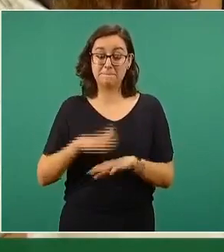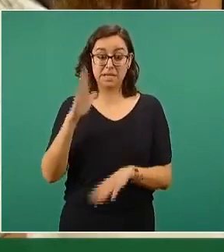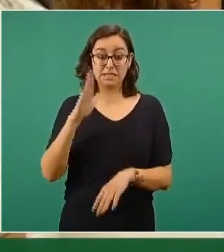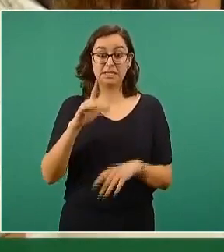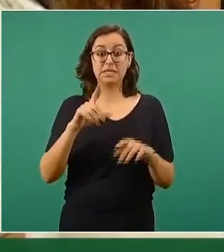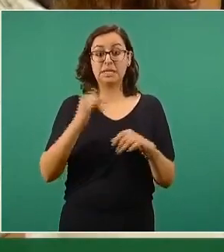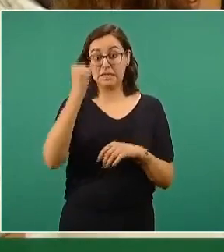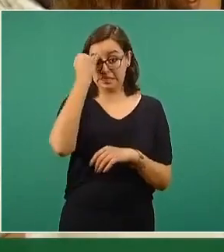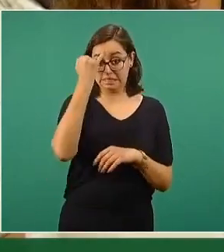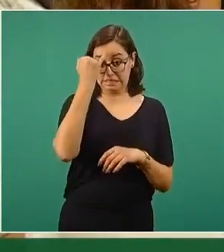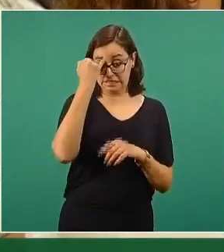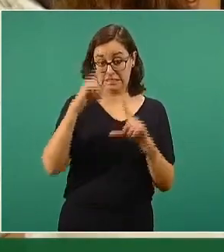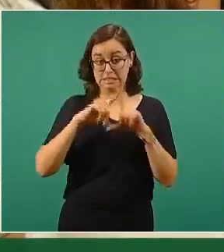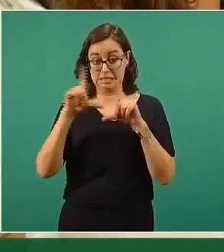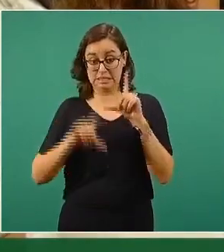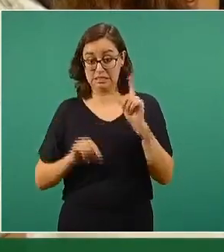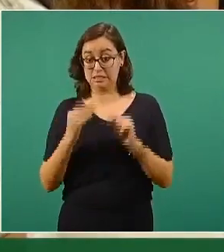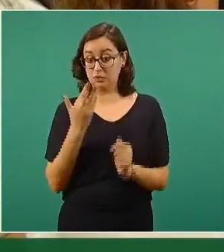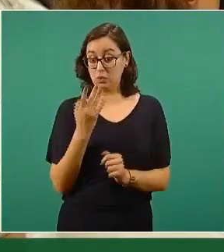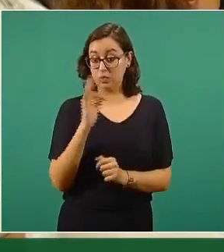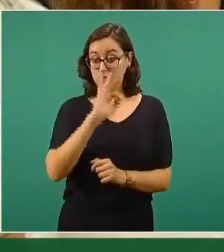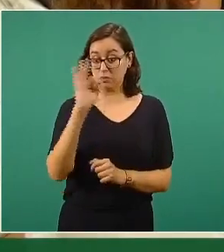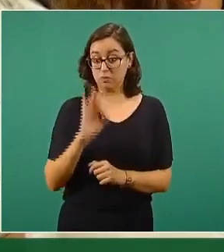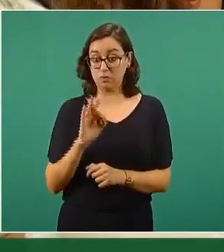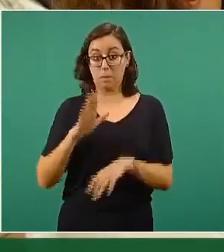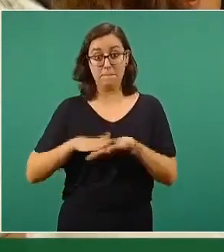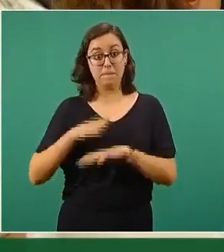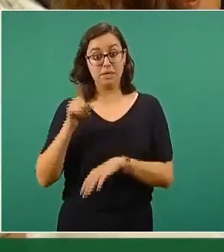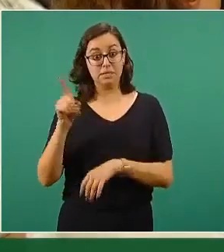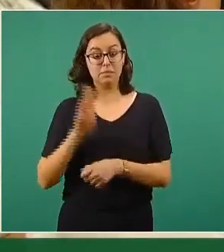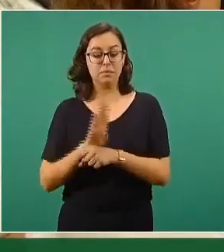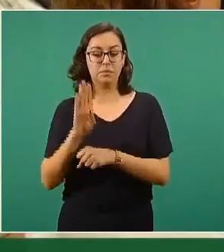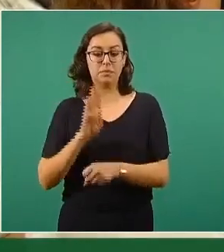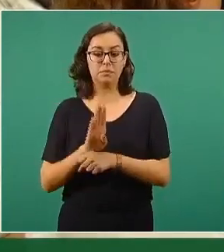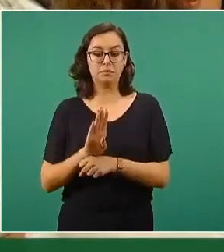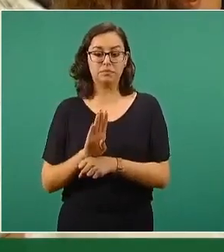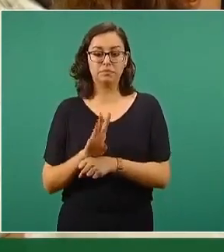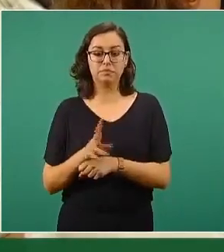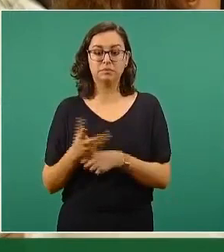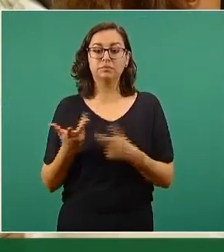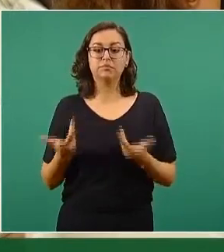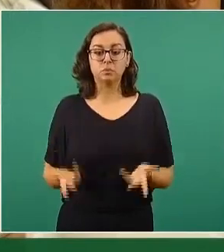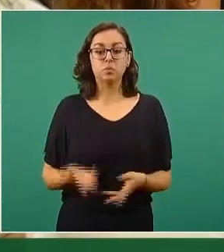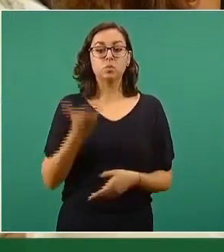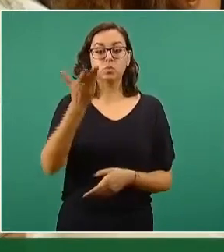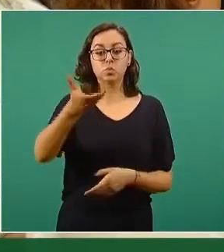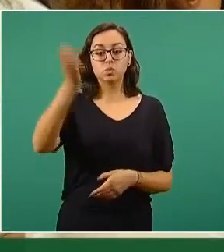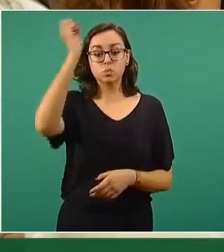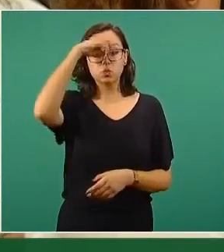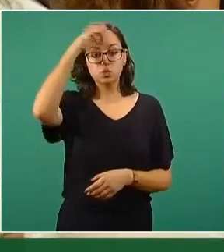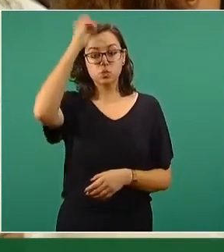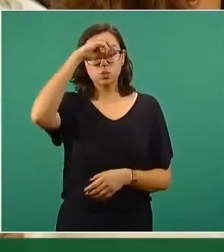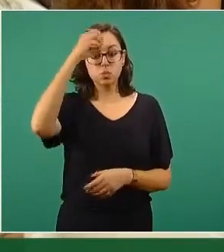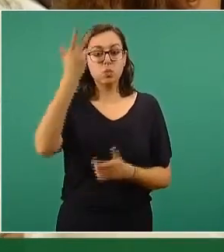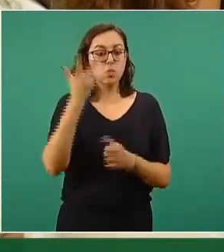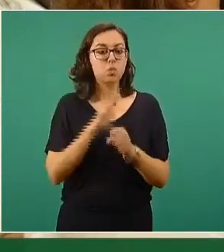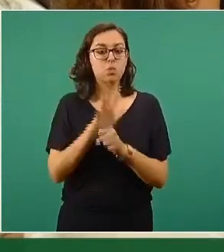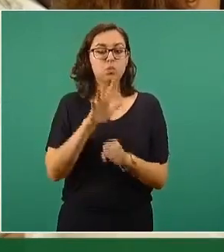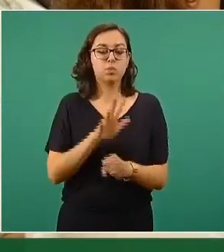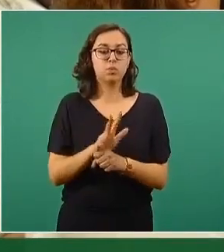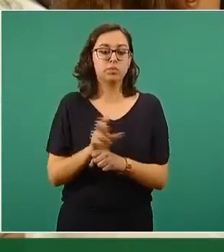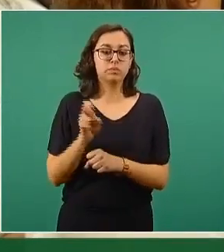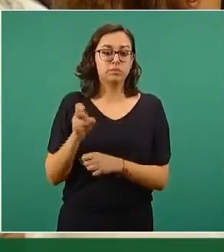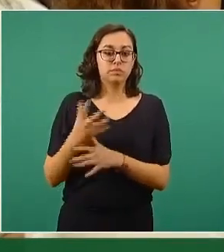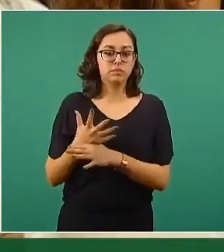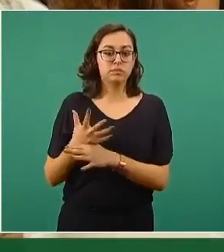50% más altas que los reportados en Brasil. En ese sentido, bueno, ¿qué opinión le merece pues este reporte